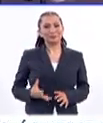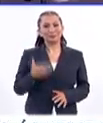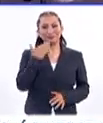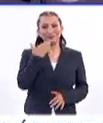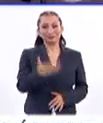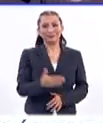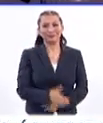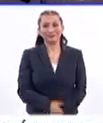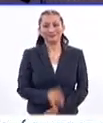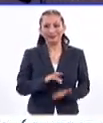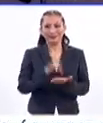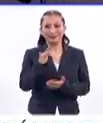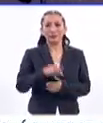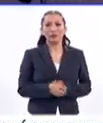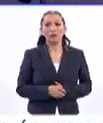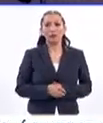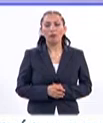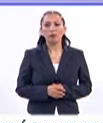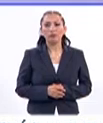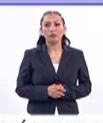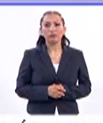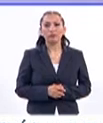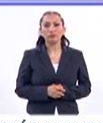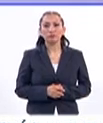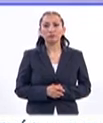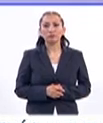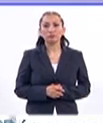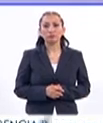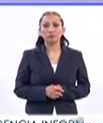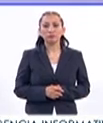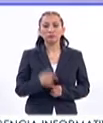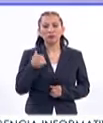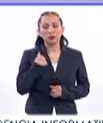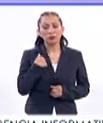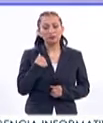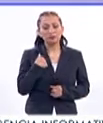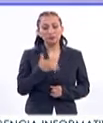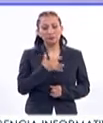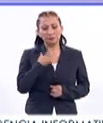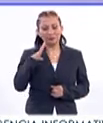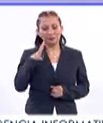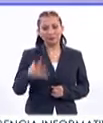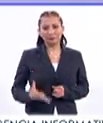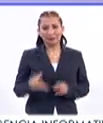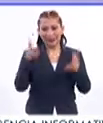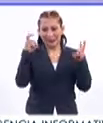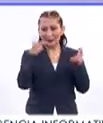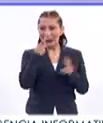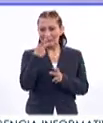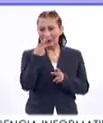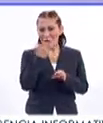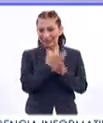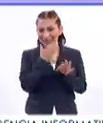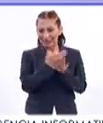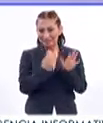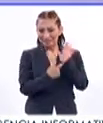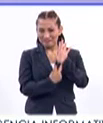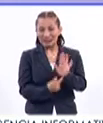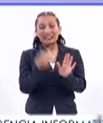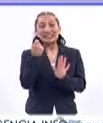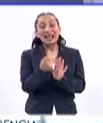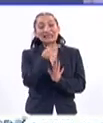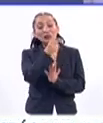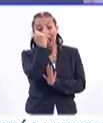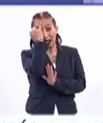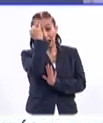bien. Muchas gracias. Me encuentro bastante orgullosa del tema que les voy a presentar a continuación. Se trata